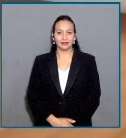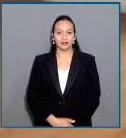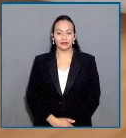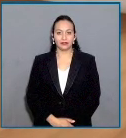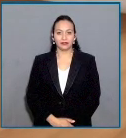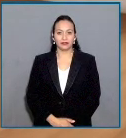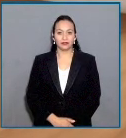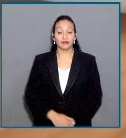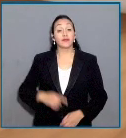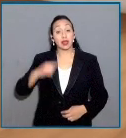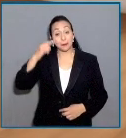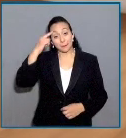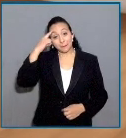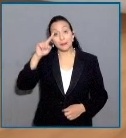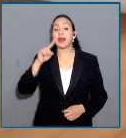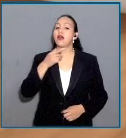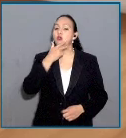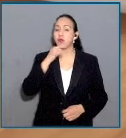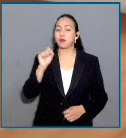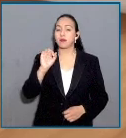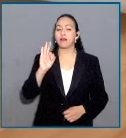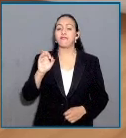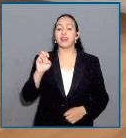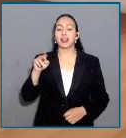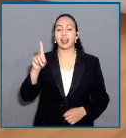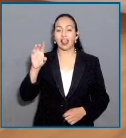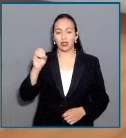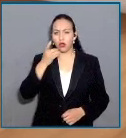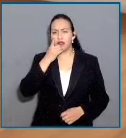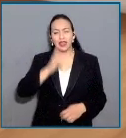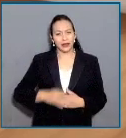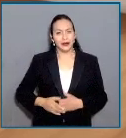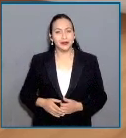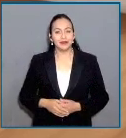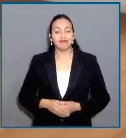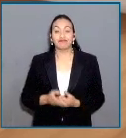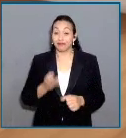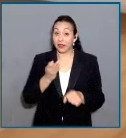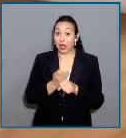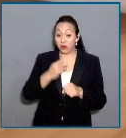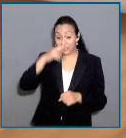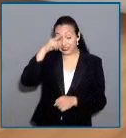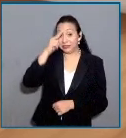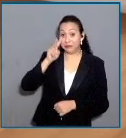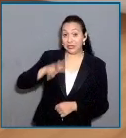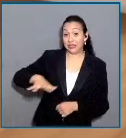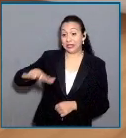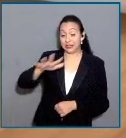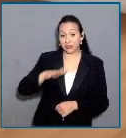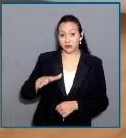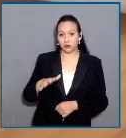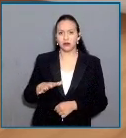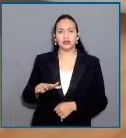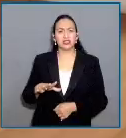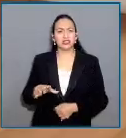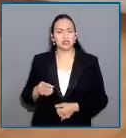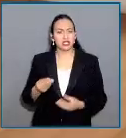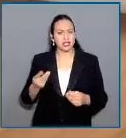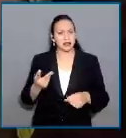Fernanda Somono, las mayorías absolutas, como acontece actualmente en México, están erosionando a los sistemas